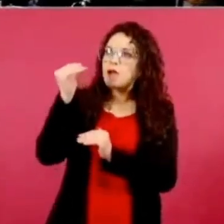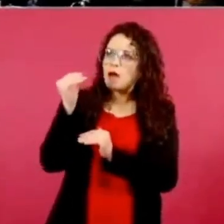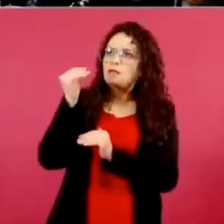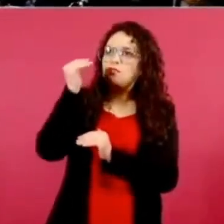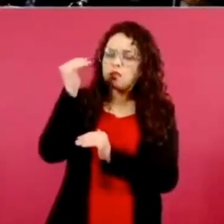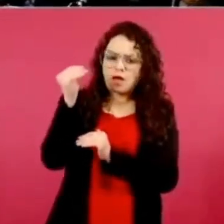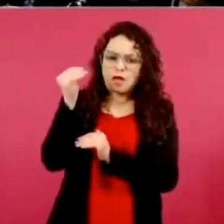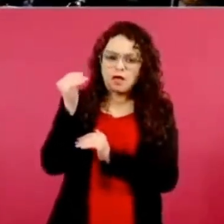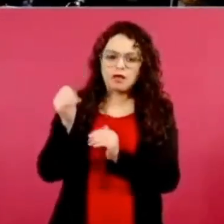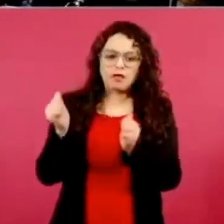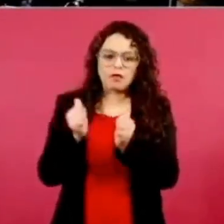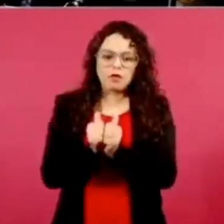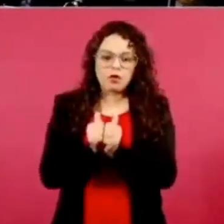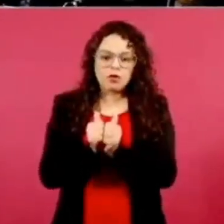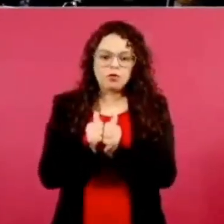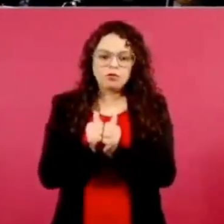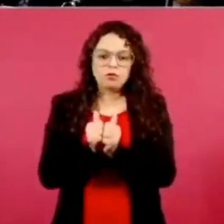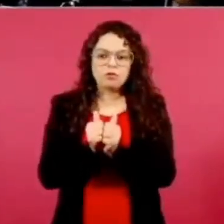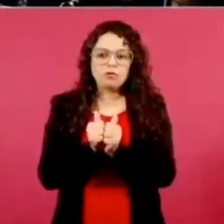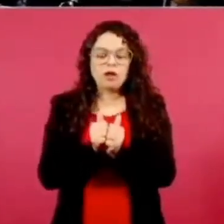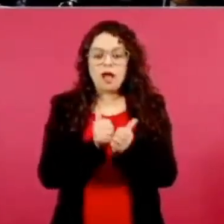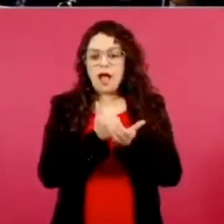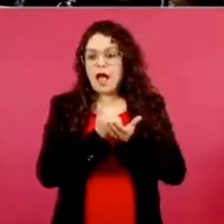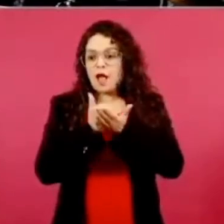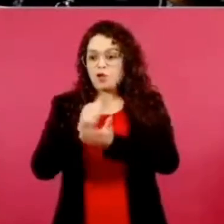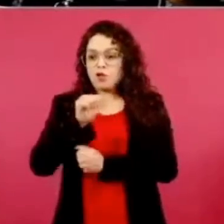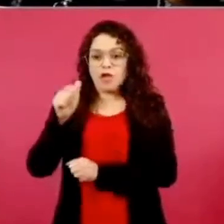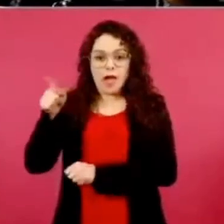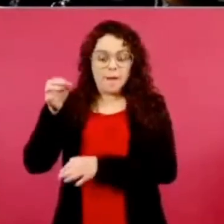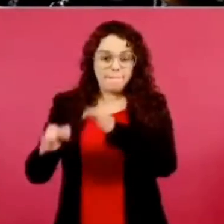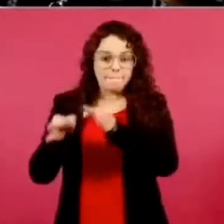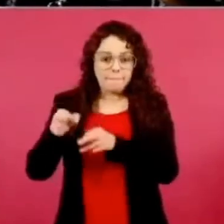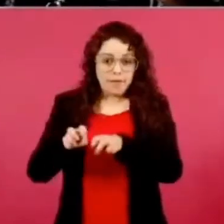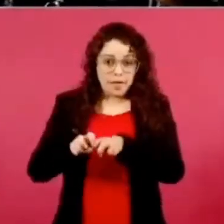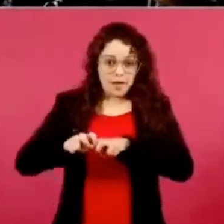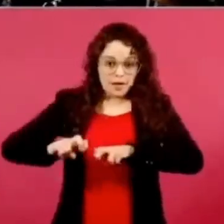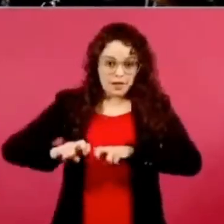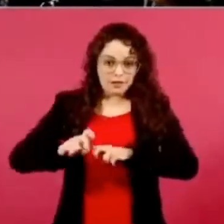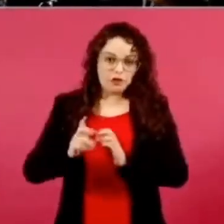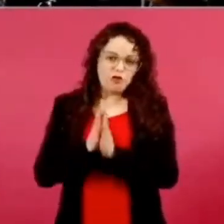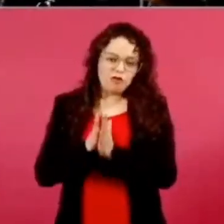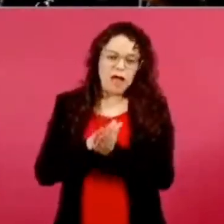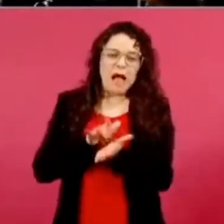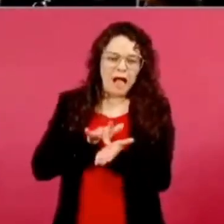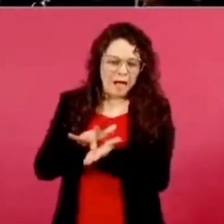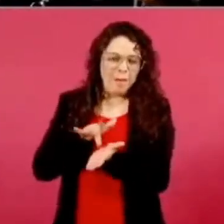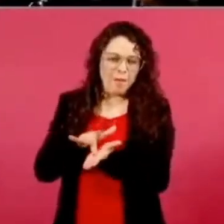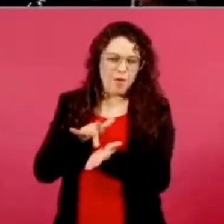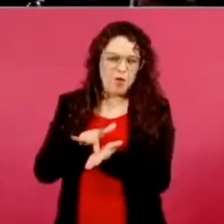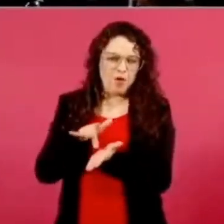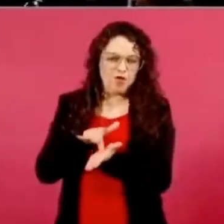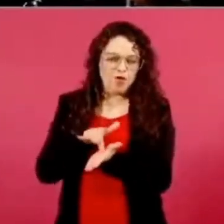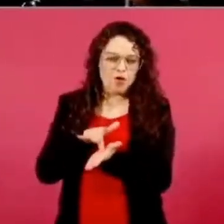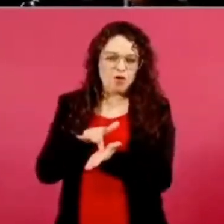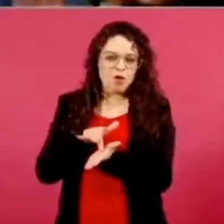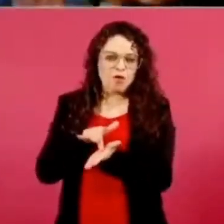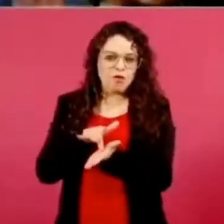diferentes favores que hacía a los ministros que le tocaron a él. Pero